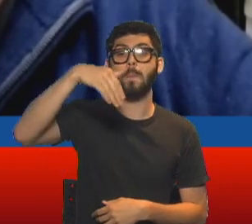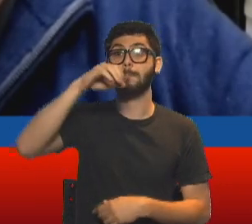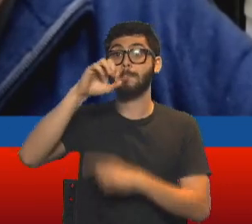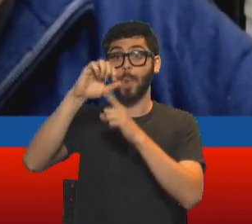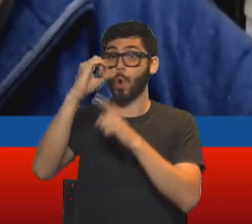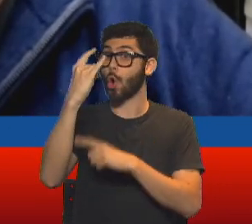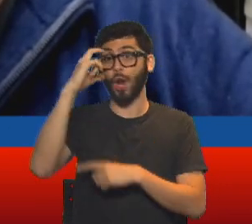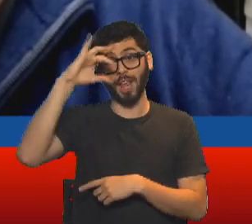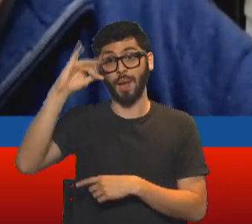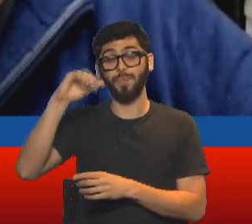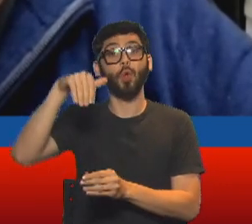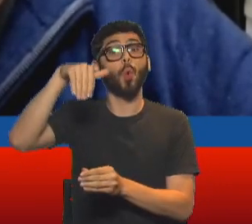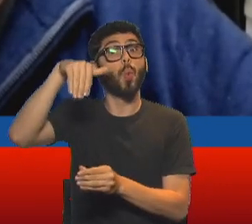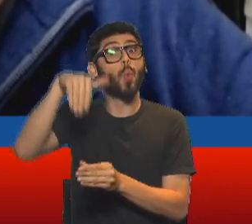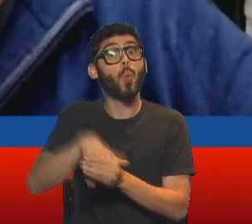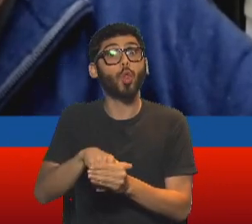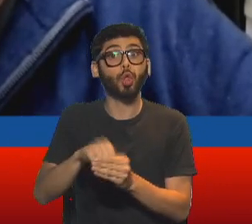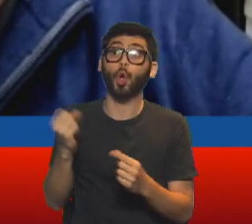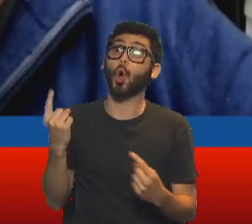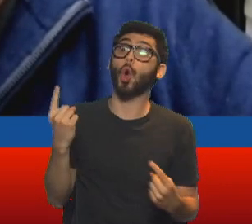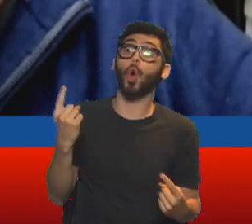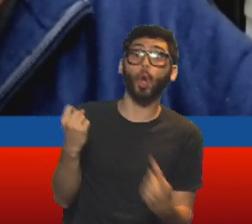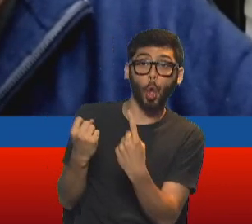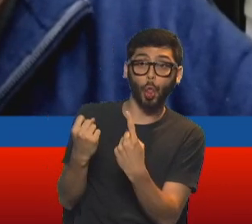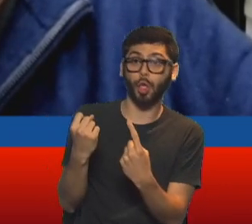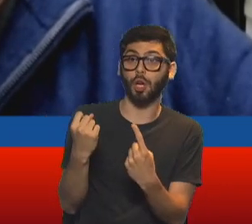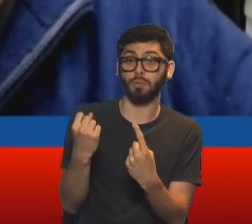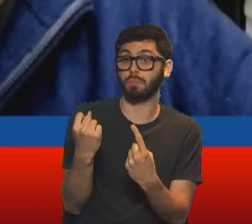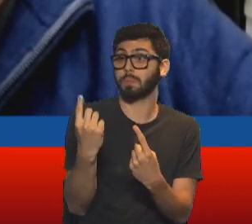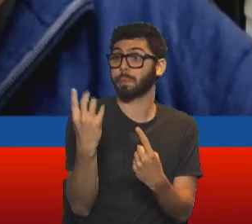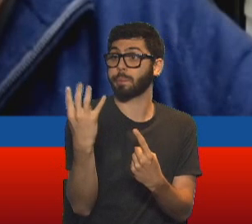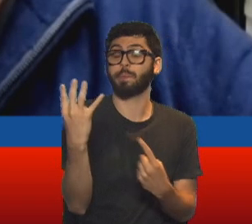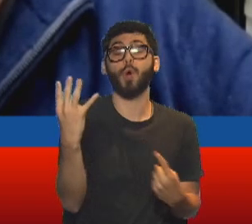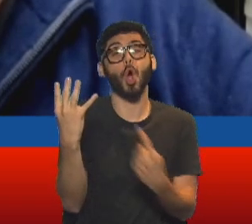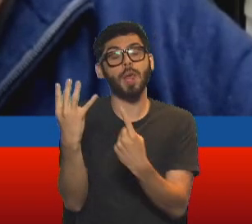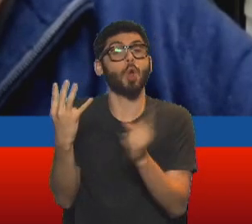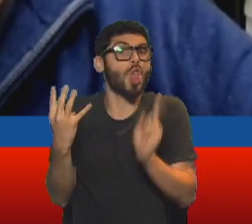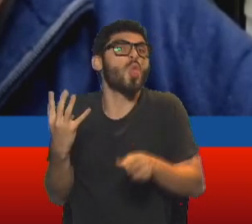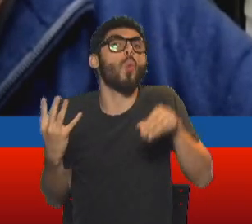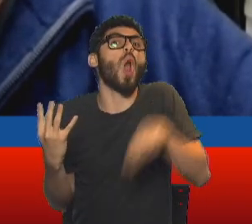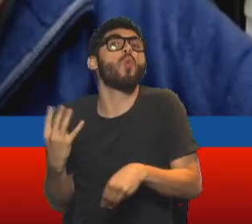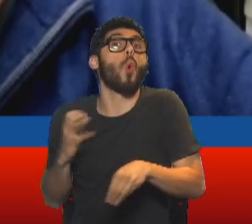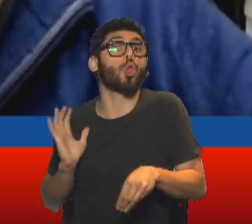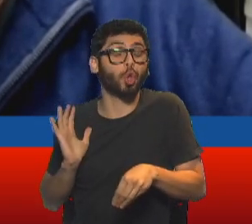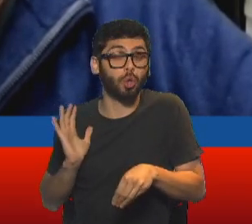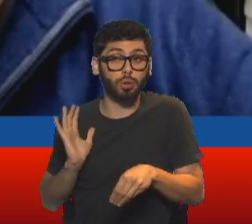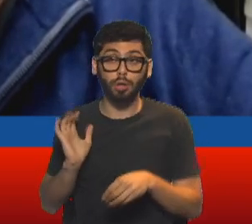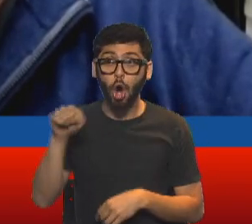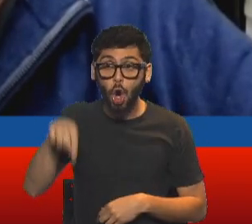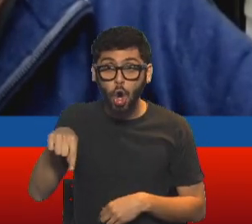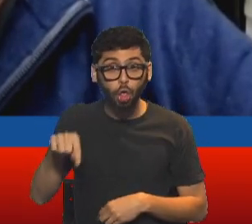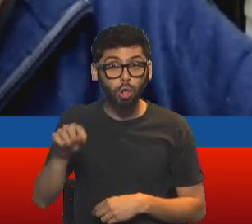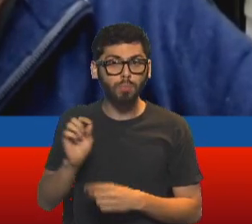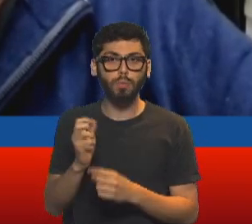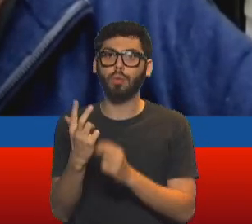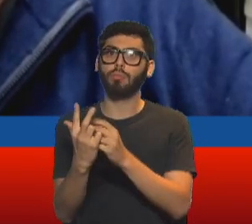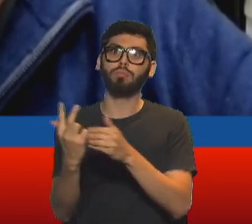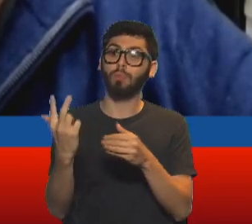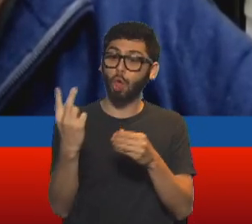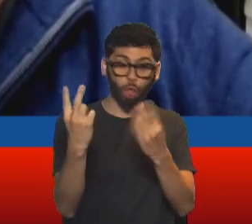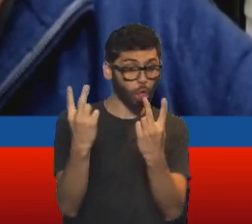llevó a la Corte Suprema de Justicia, que seguramente tendrá una impronta de mayor apertura y de mayor diálogo entre poderes que la que